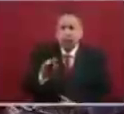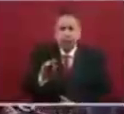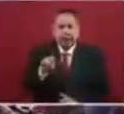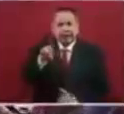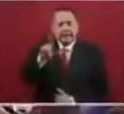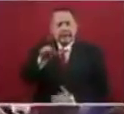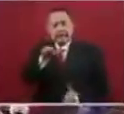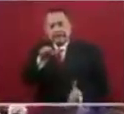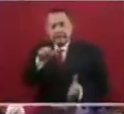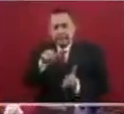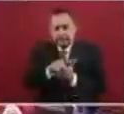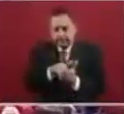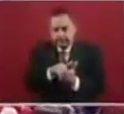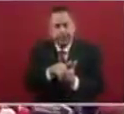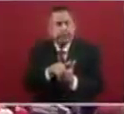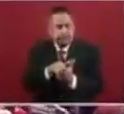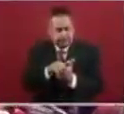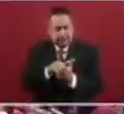97,000,